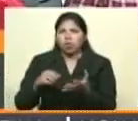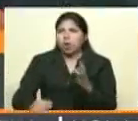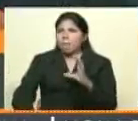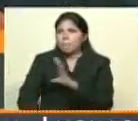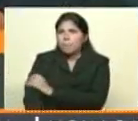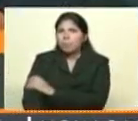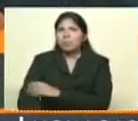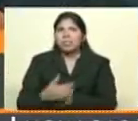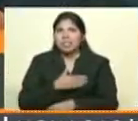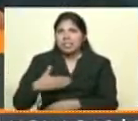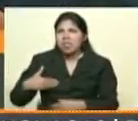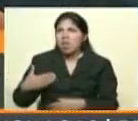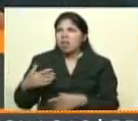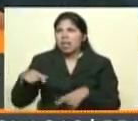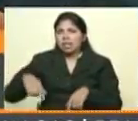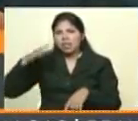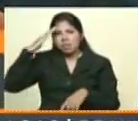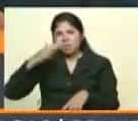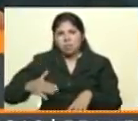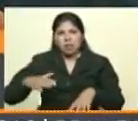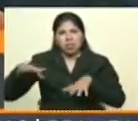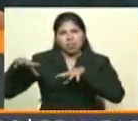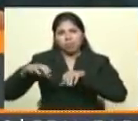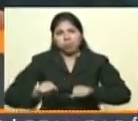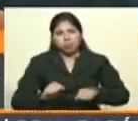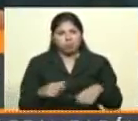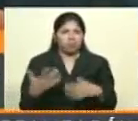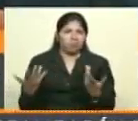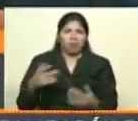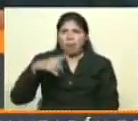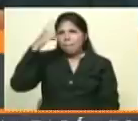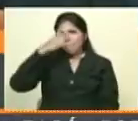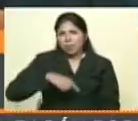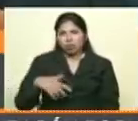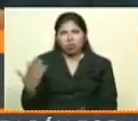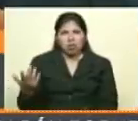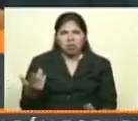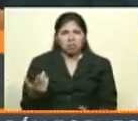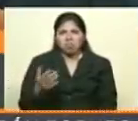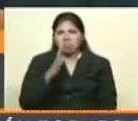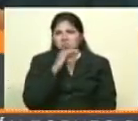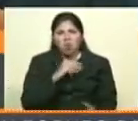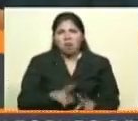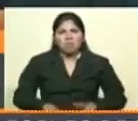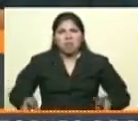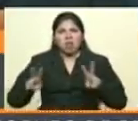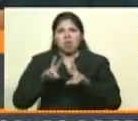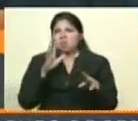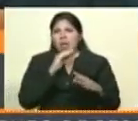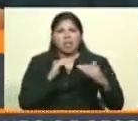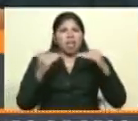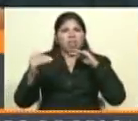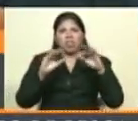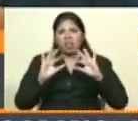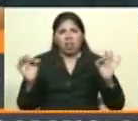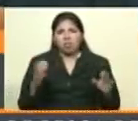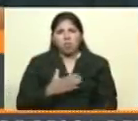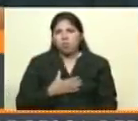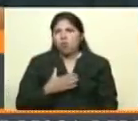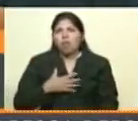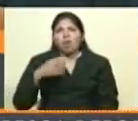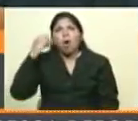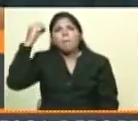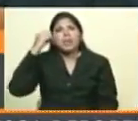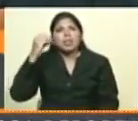intervención militar contra Venezuela. Es una persona que ha perdido toda la cualidad para opinar sobre nuestro país.